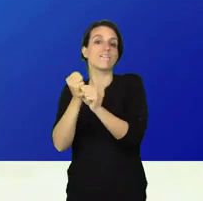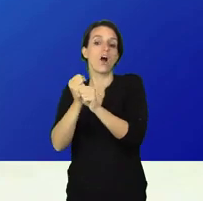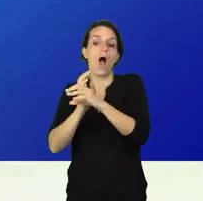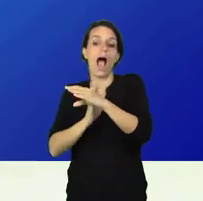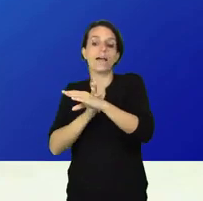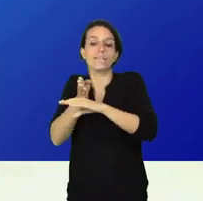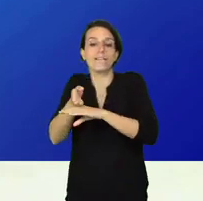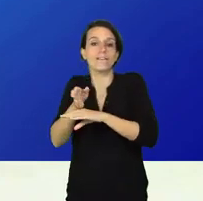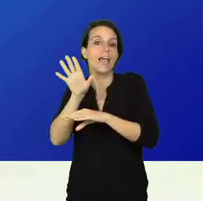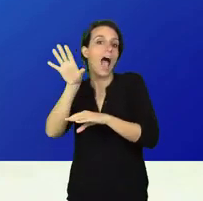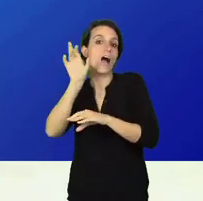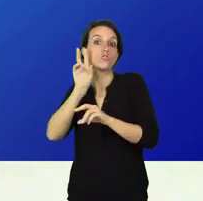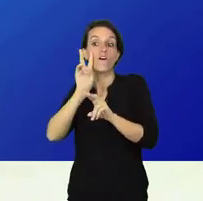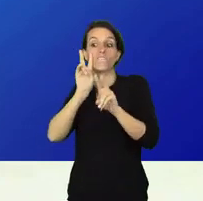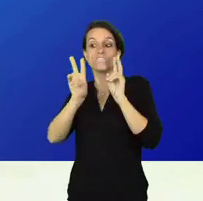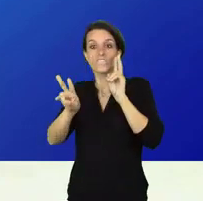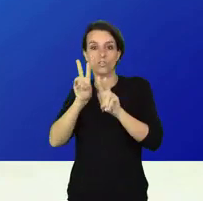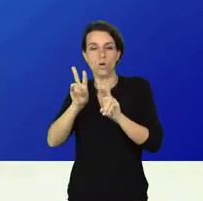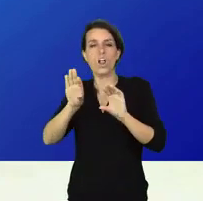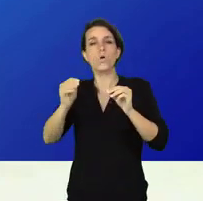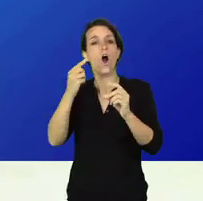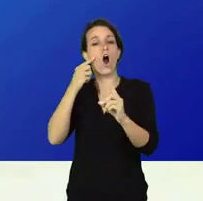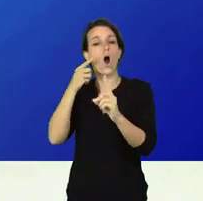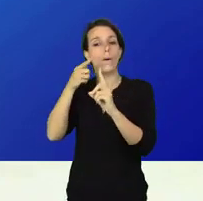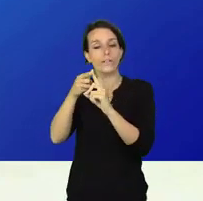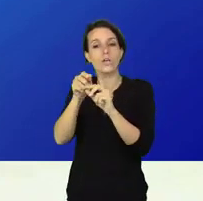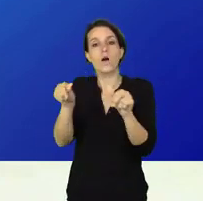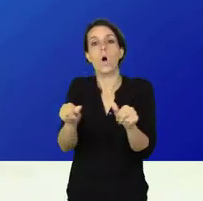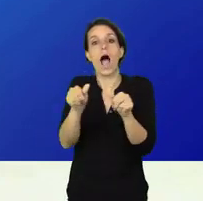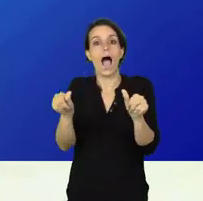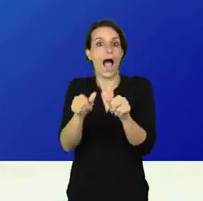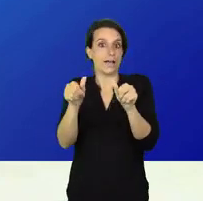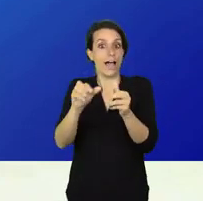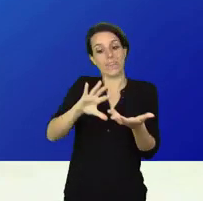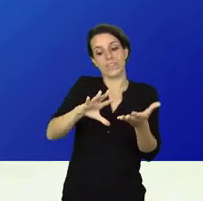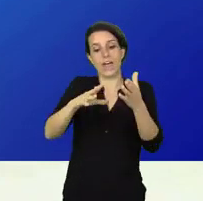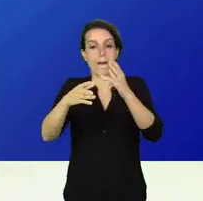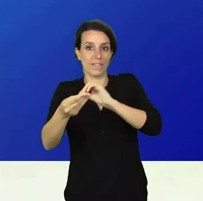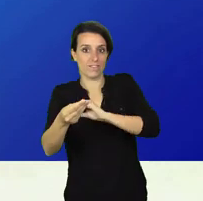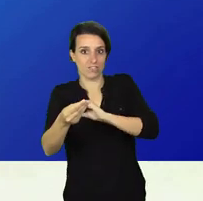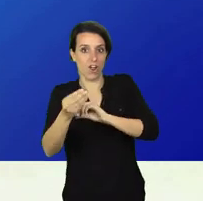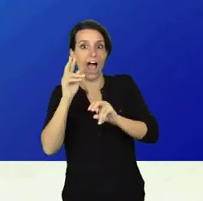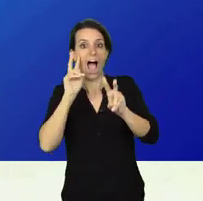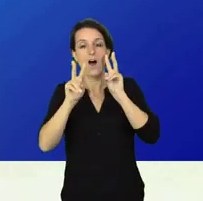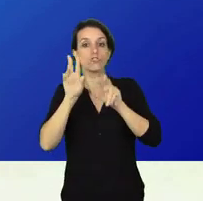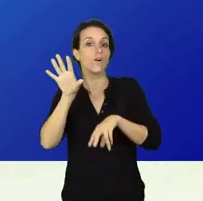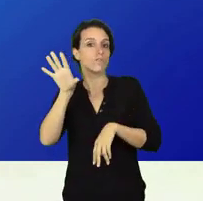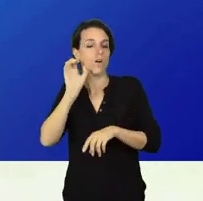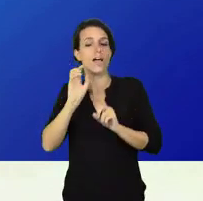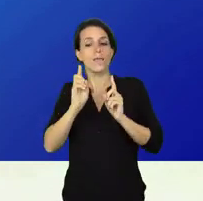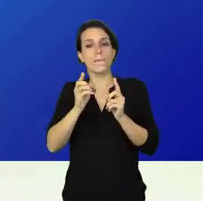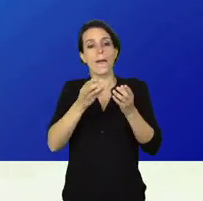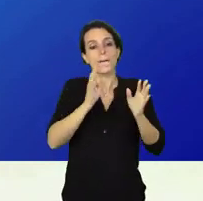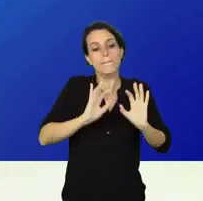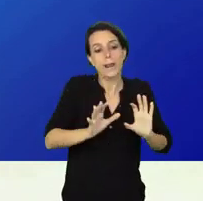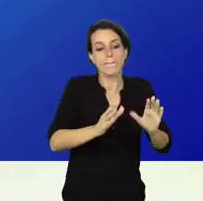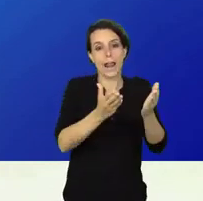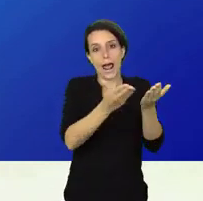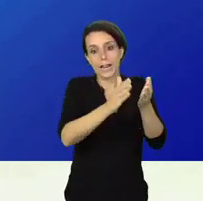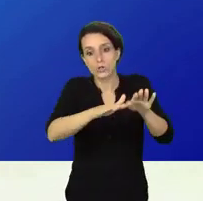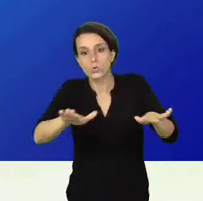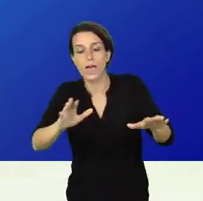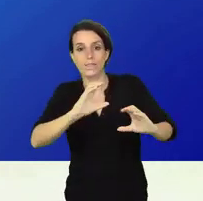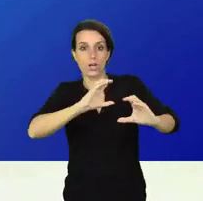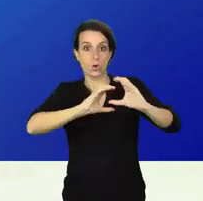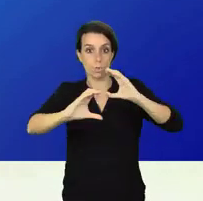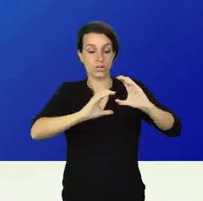accesibilidad audiovisual, que tiene como objetivo la producción de contenidos audiovisuales accesibles, la formación de estudiantes en el